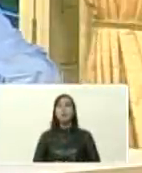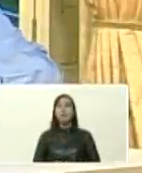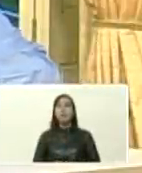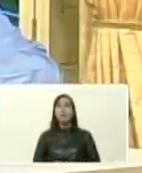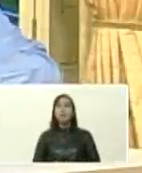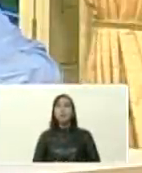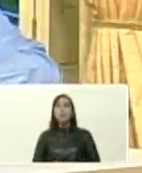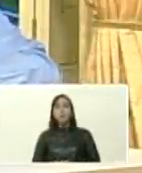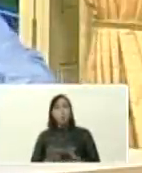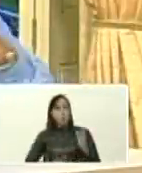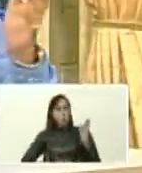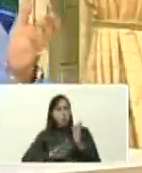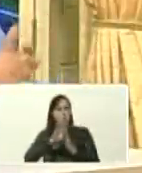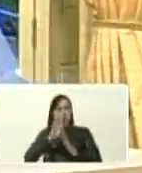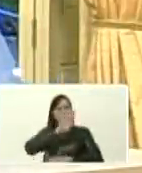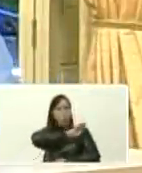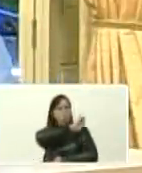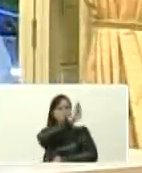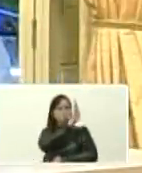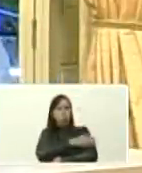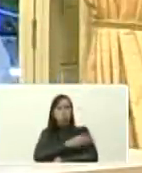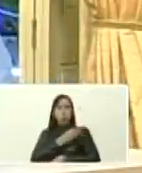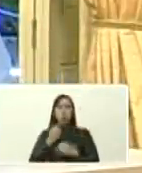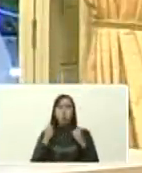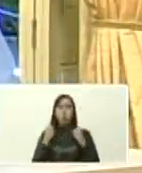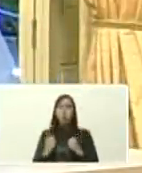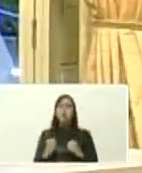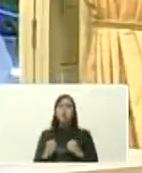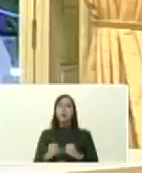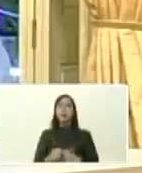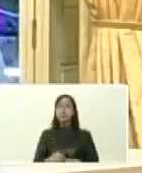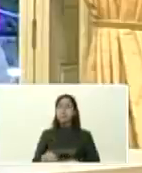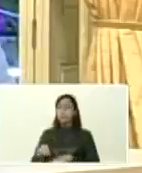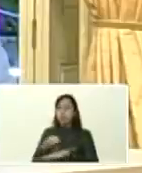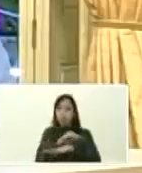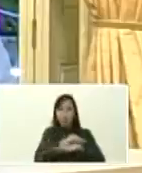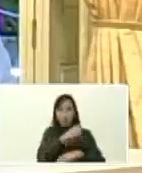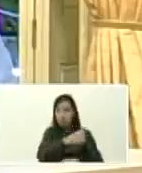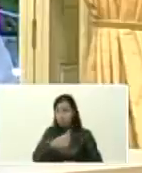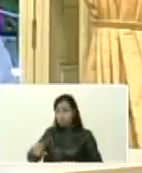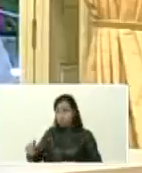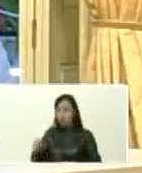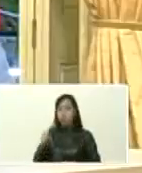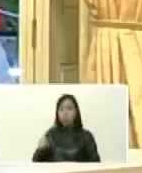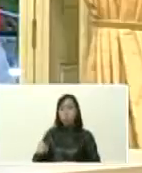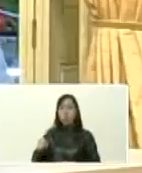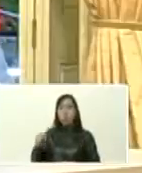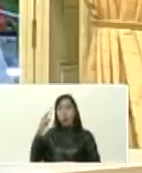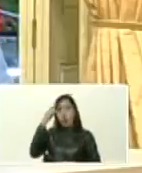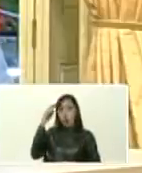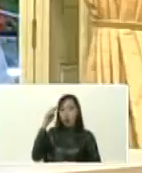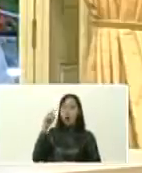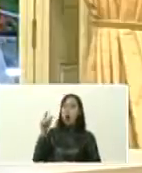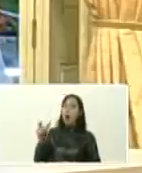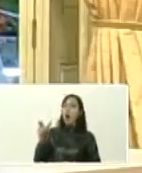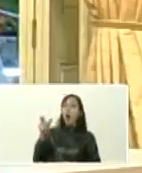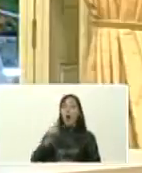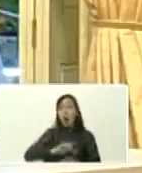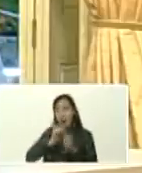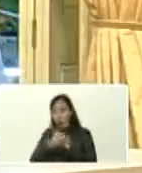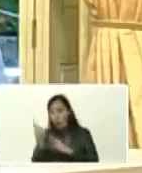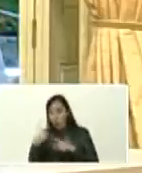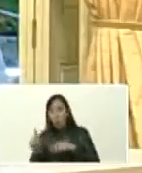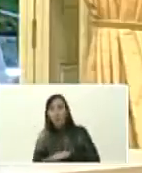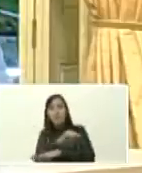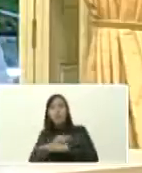una potencia gigantesca. Los ministros, sobre todo Arriaza, ahora que asumió la conducción del Ministerio